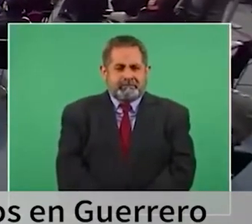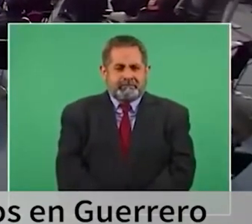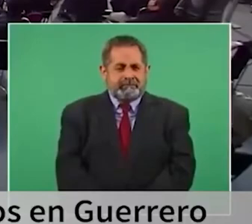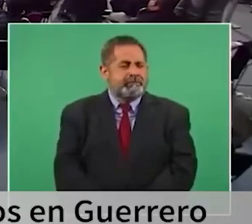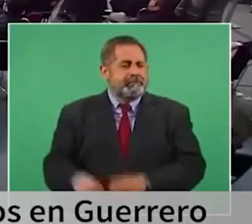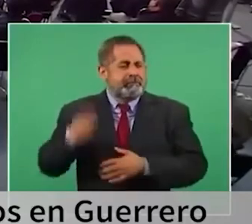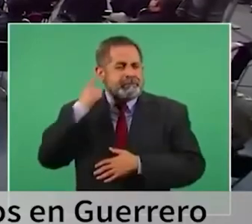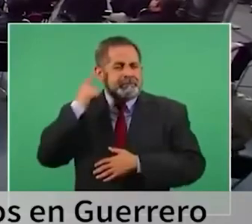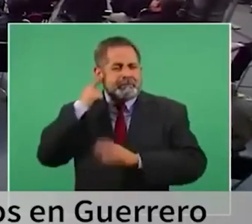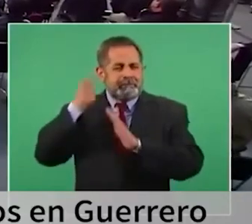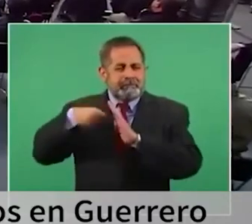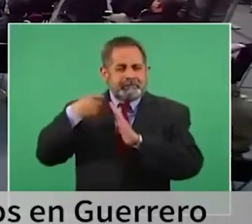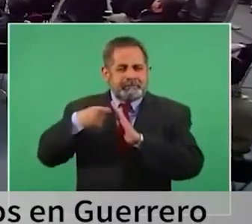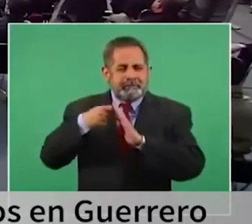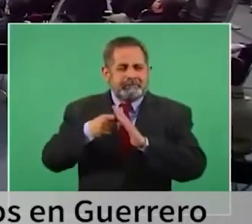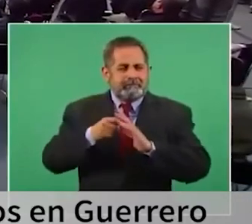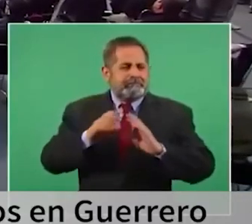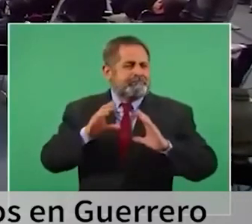y